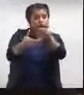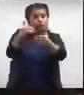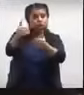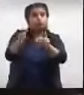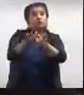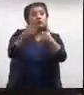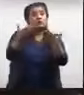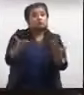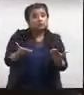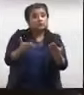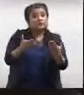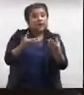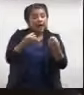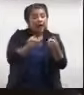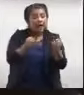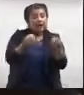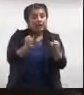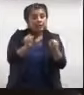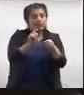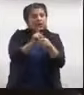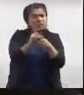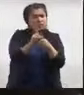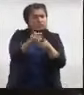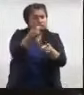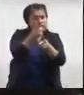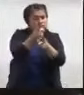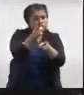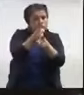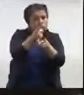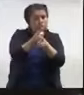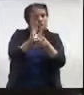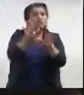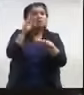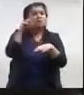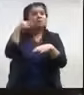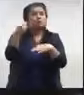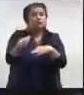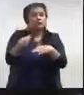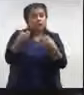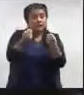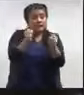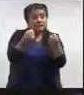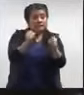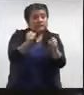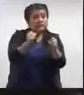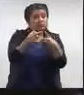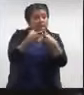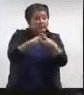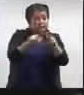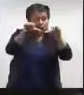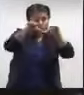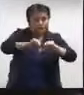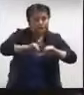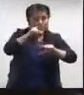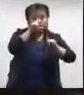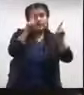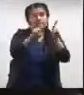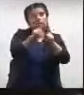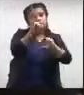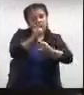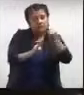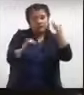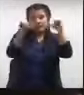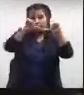correctamente, compañeros, porque después lo que comienza mal, mal termina. Gracias, presidente. Honorable pleno.